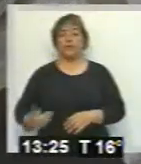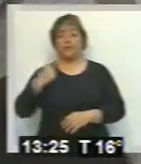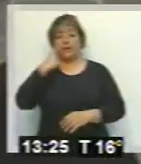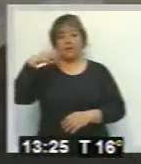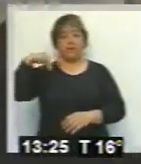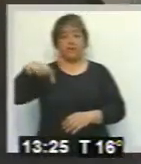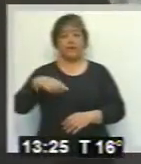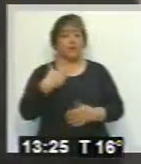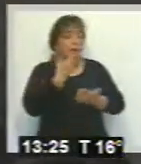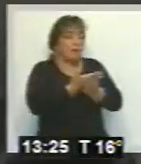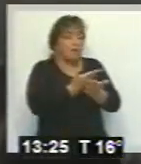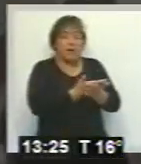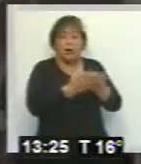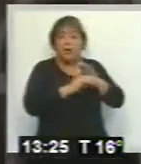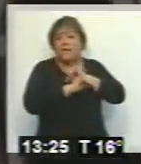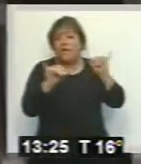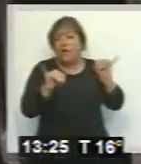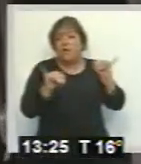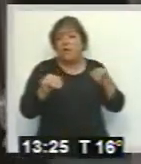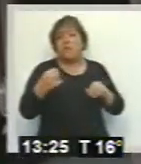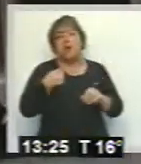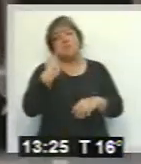informe. A mí me parece que